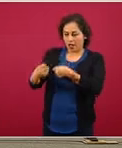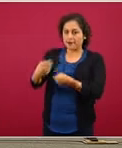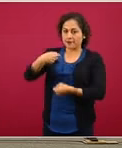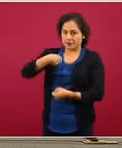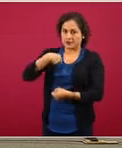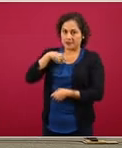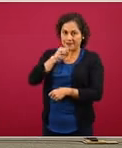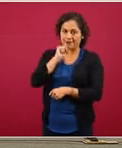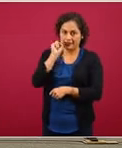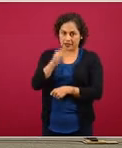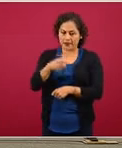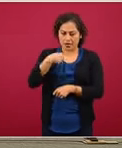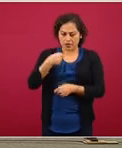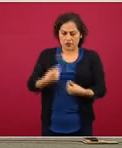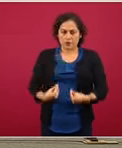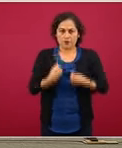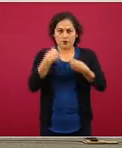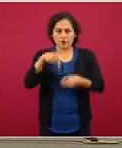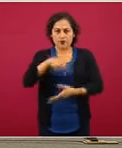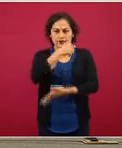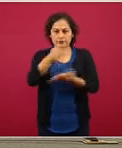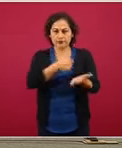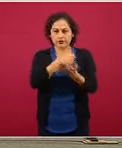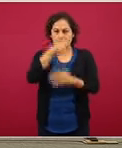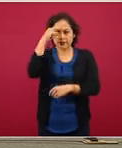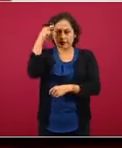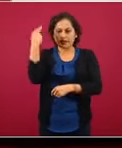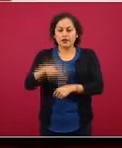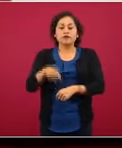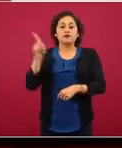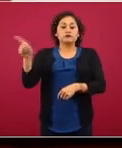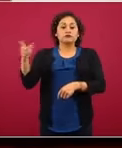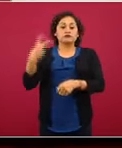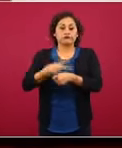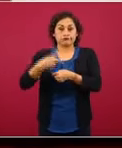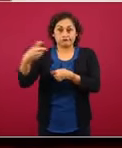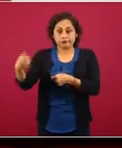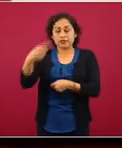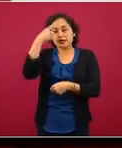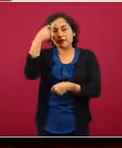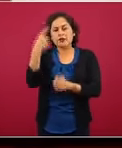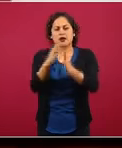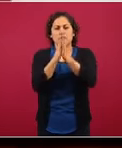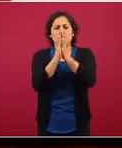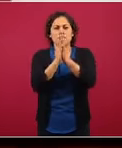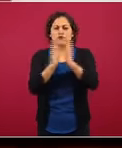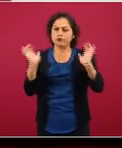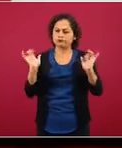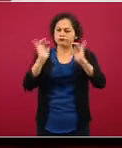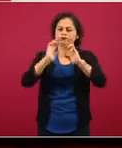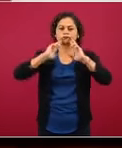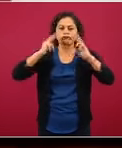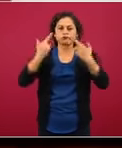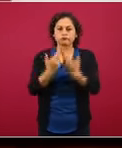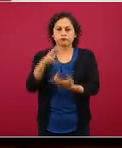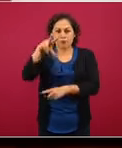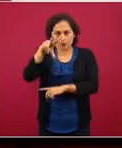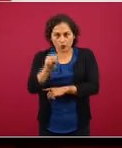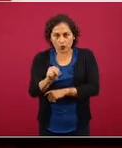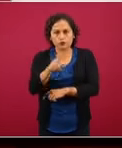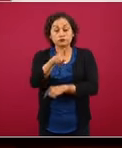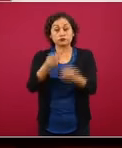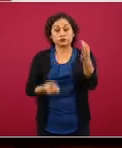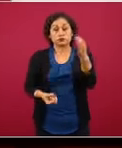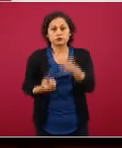como ciudadano de esta Ciudad de México, a no hacer fiestas, a no salir si no